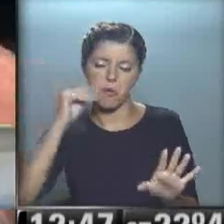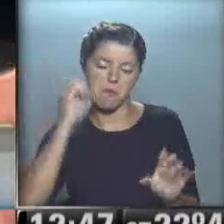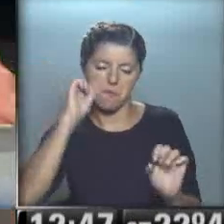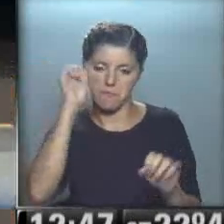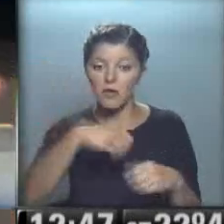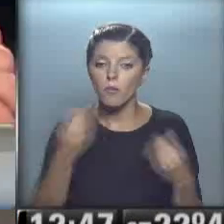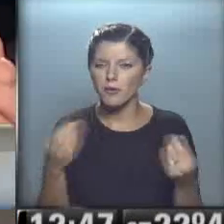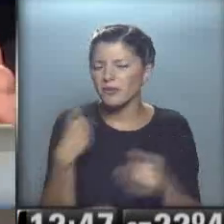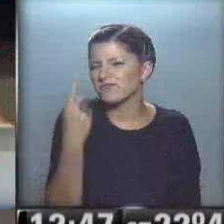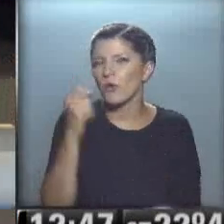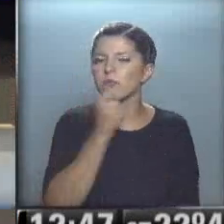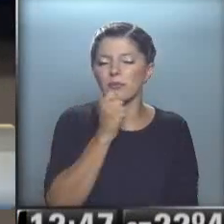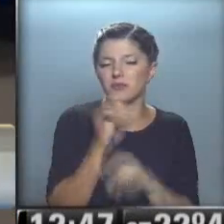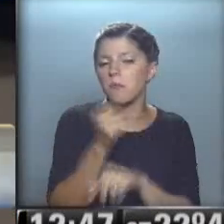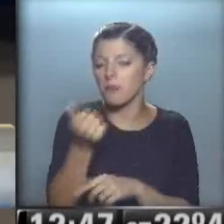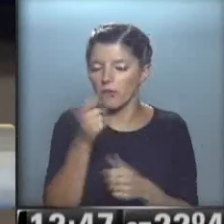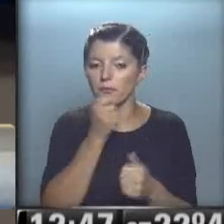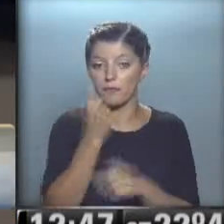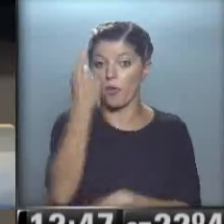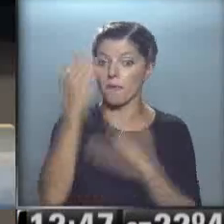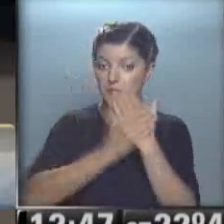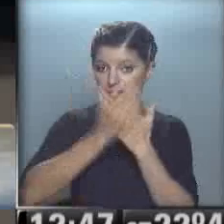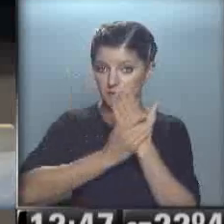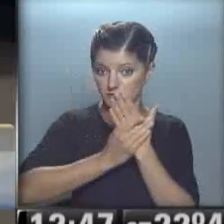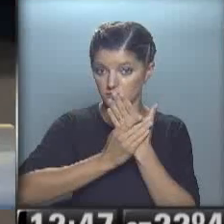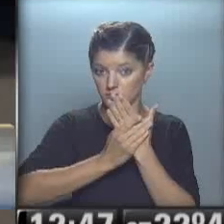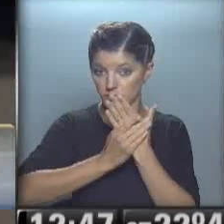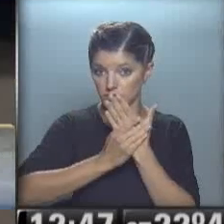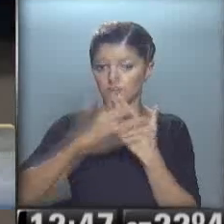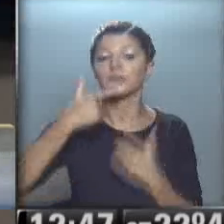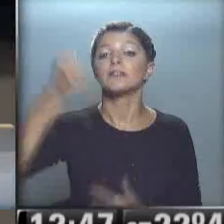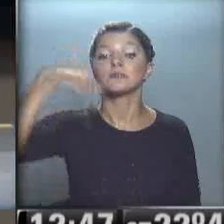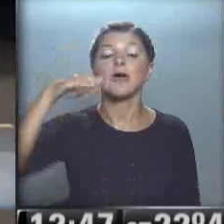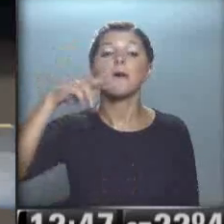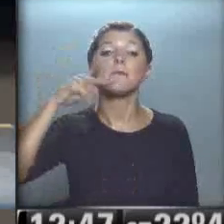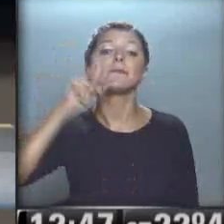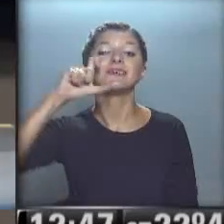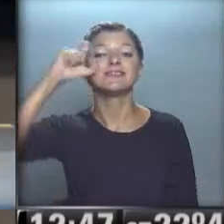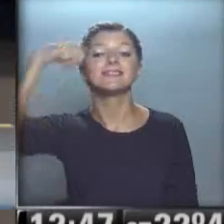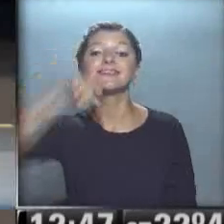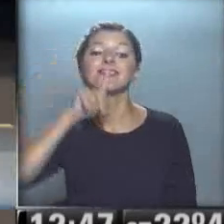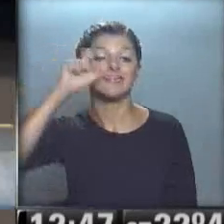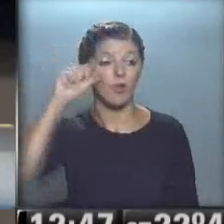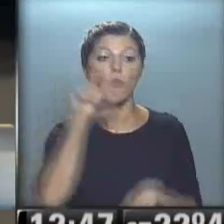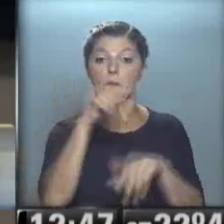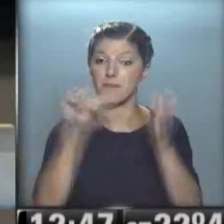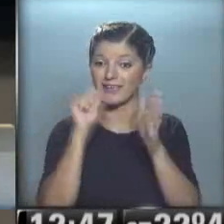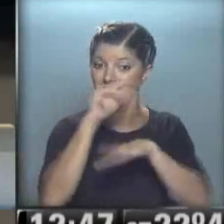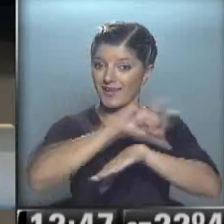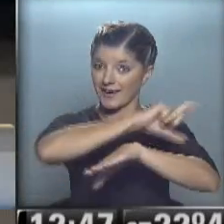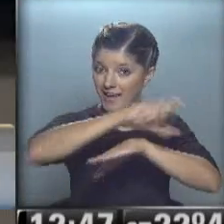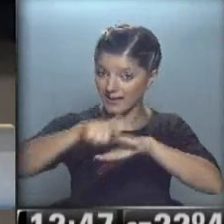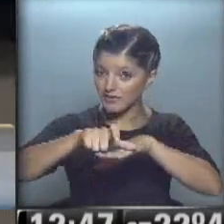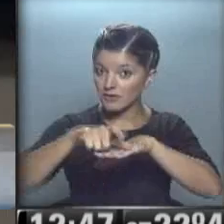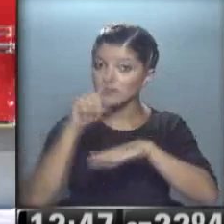porque son pequeñas por ejemplo el Primer Ministro de San Vicente Las Granadinas un pequeño país en el Caribe anunció la incorporación al